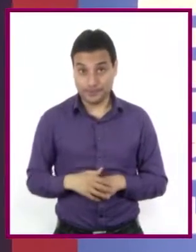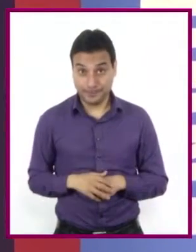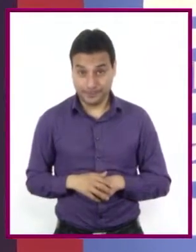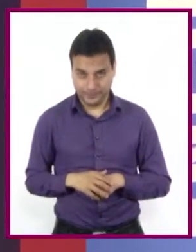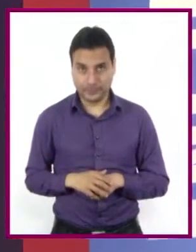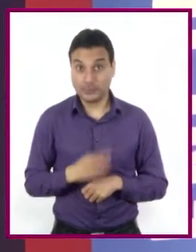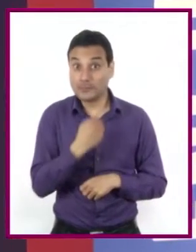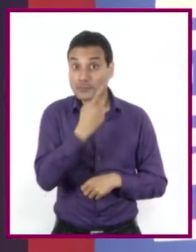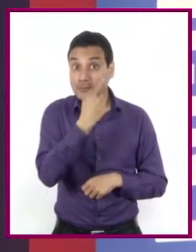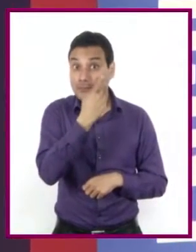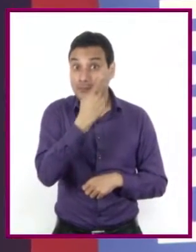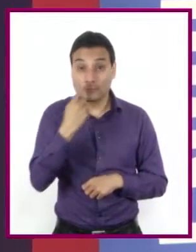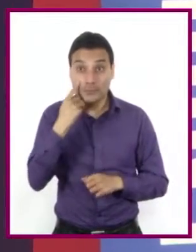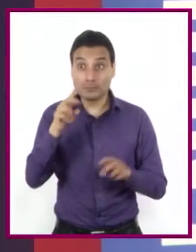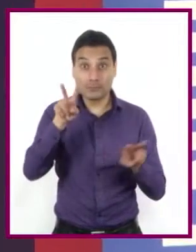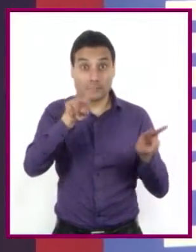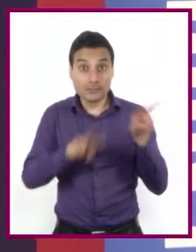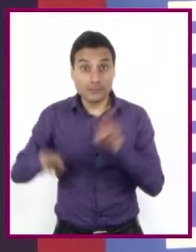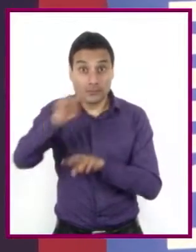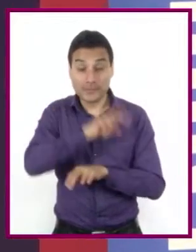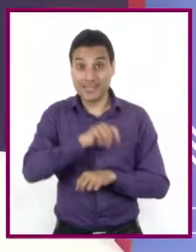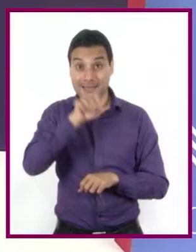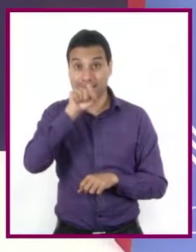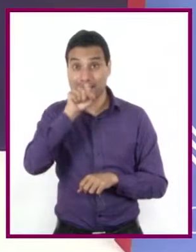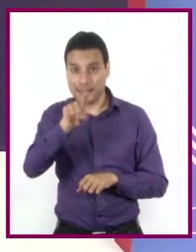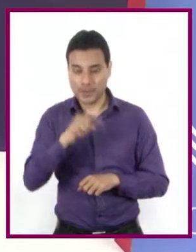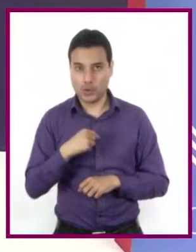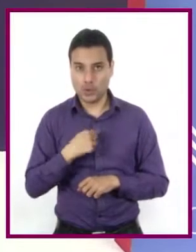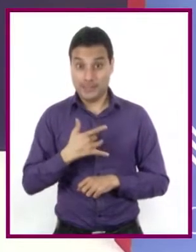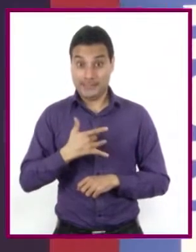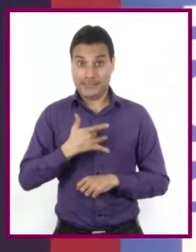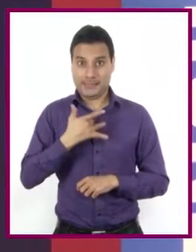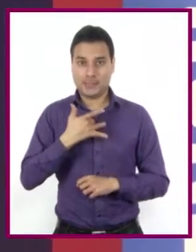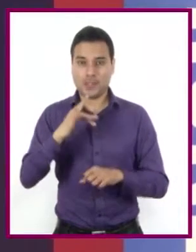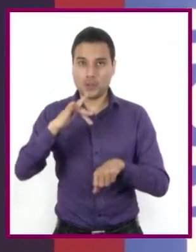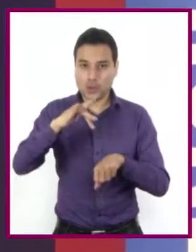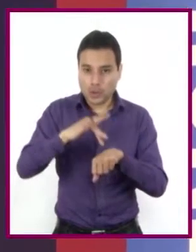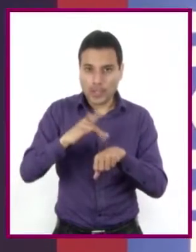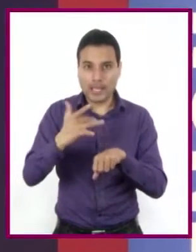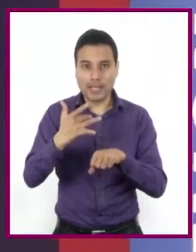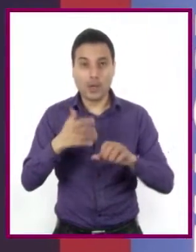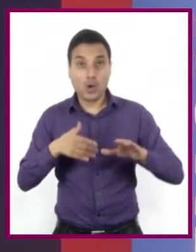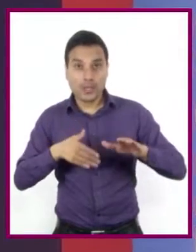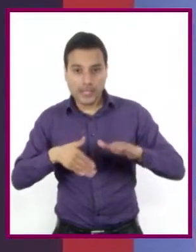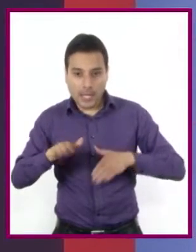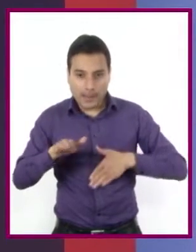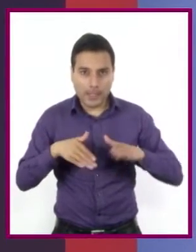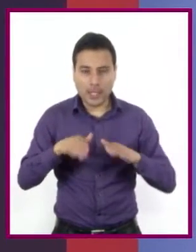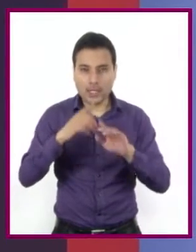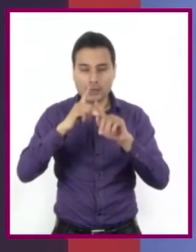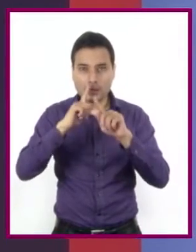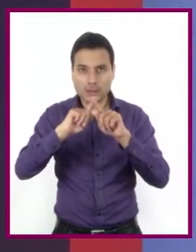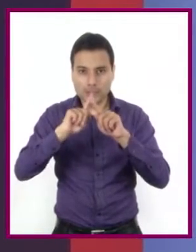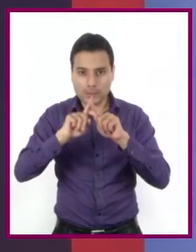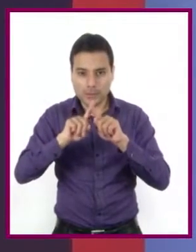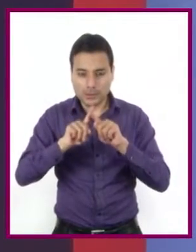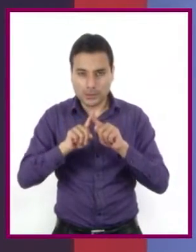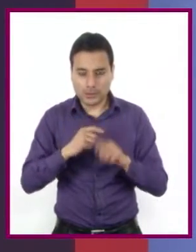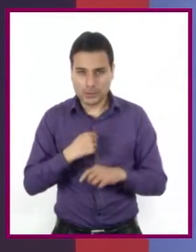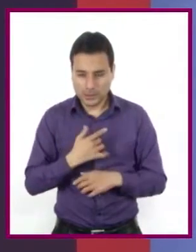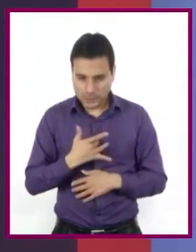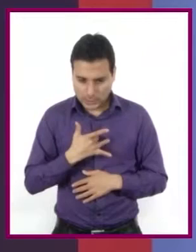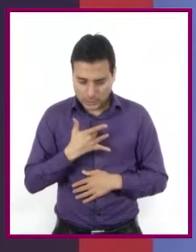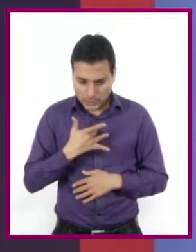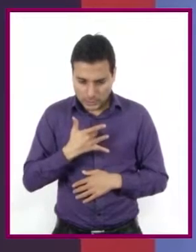las experiencias sensoriales que nos produce el tocar o caminar para identificar qué tan lejos o